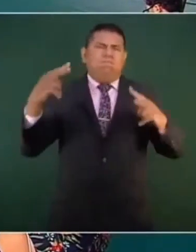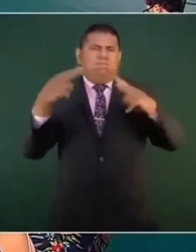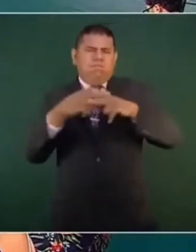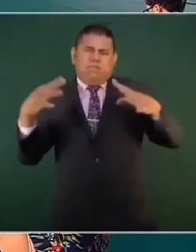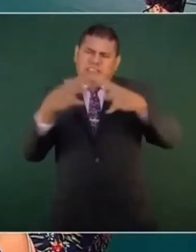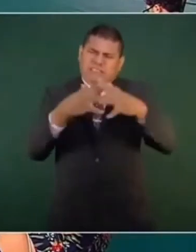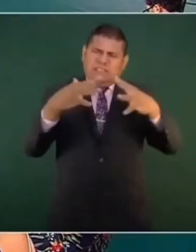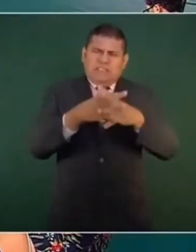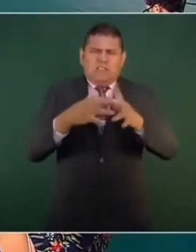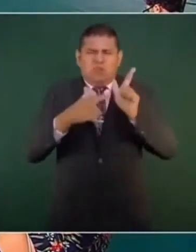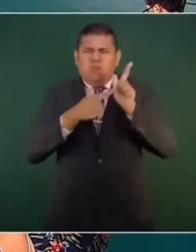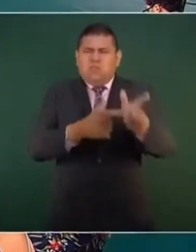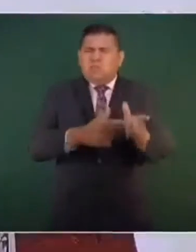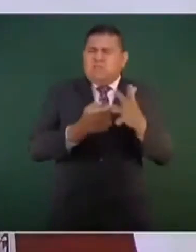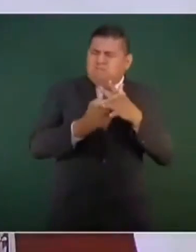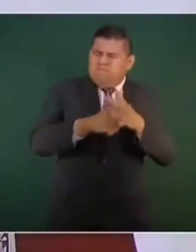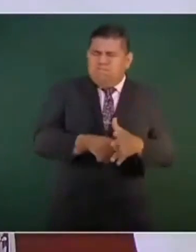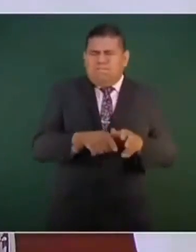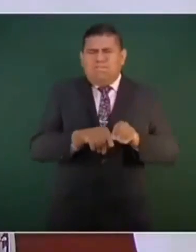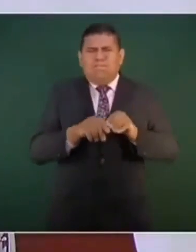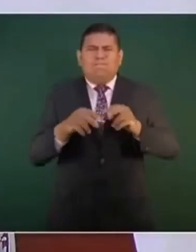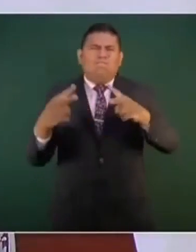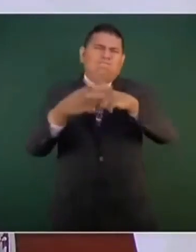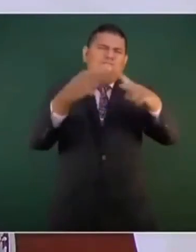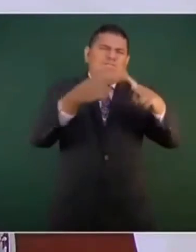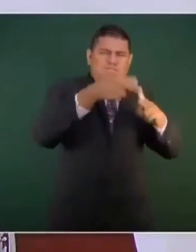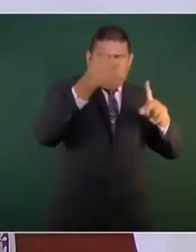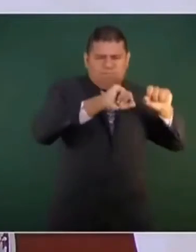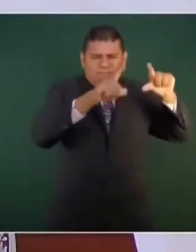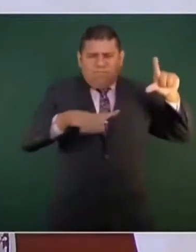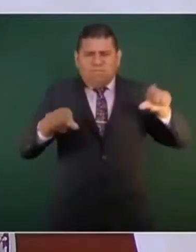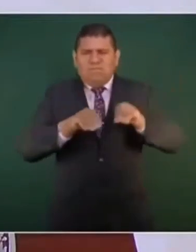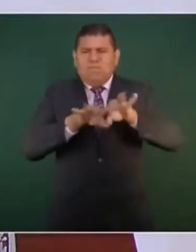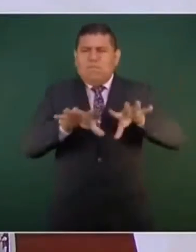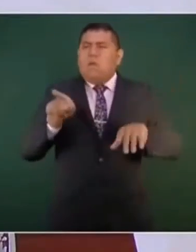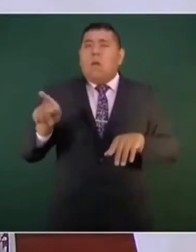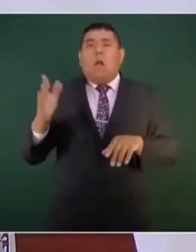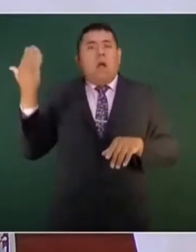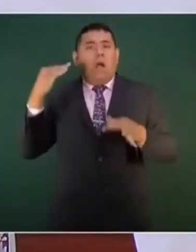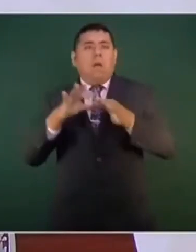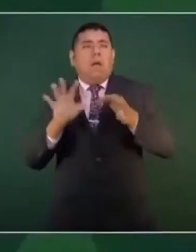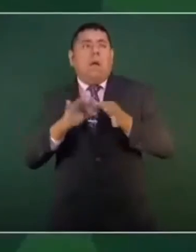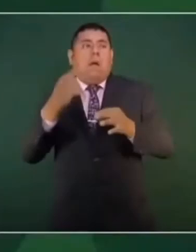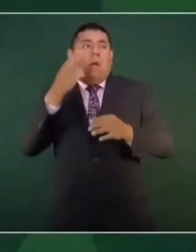porque según él así iba a resolver el problema,